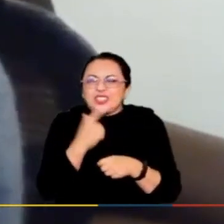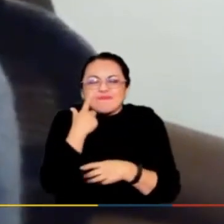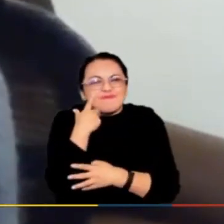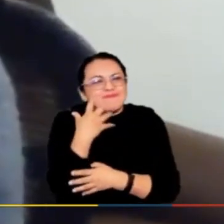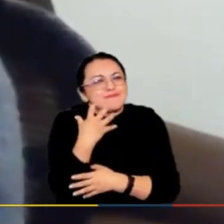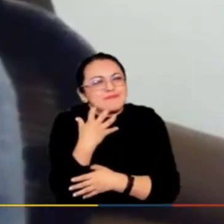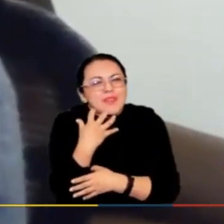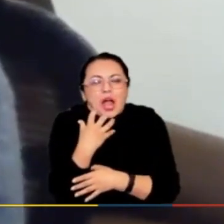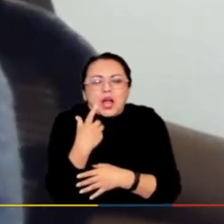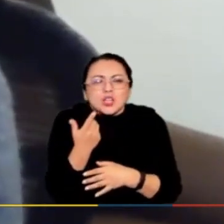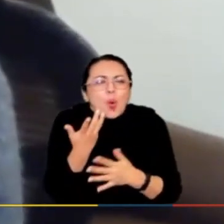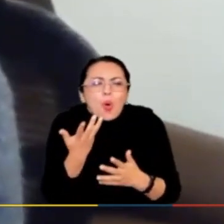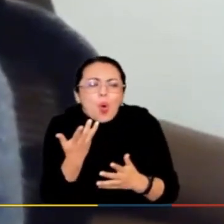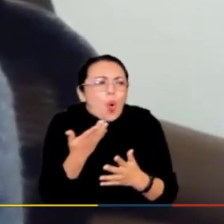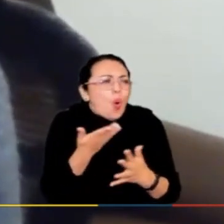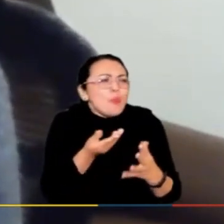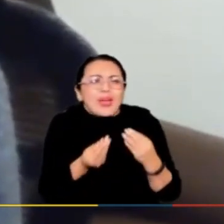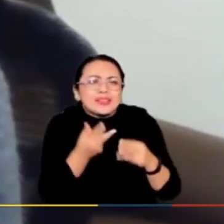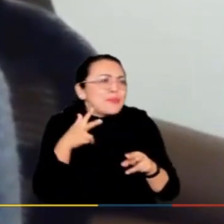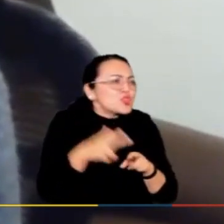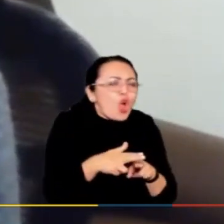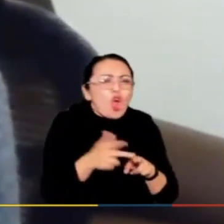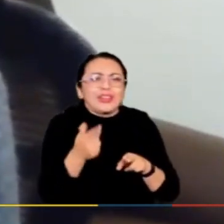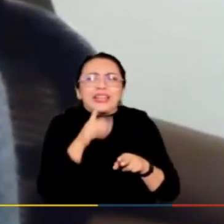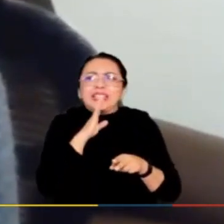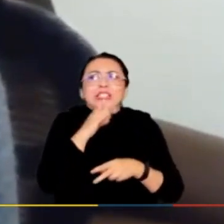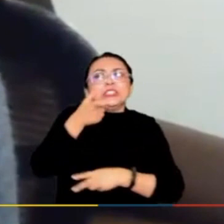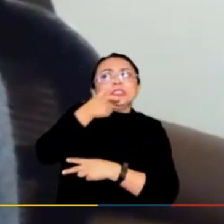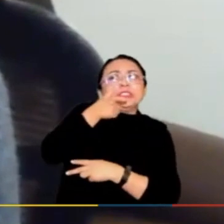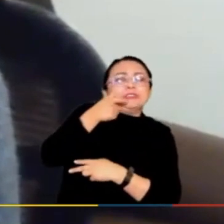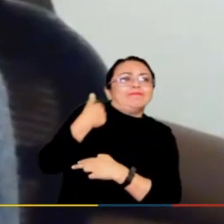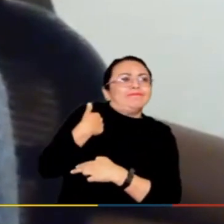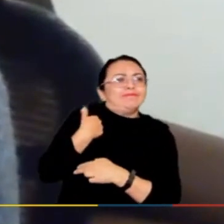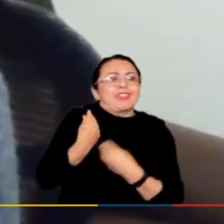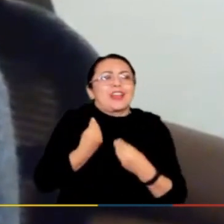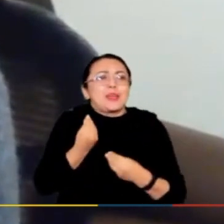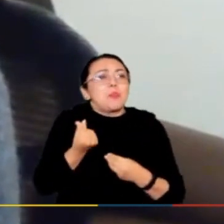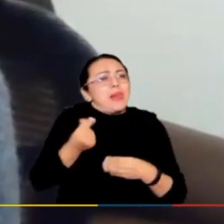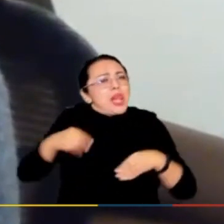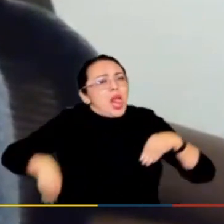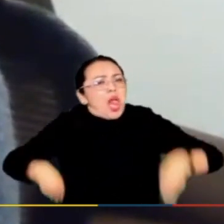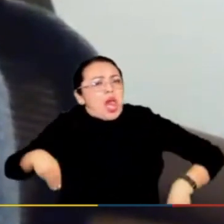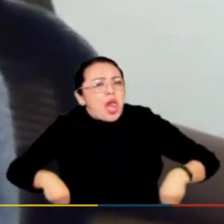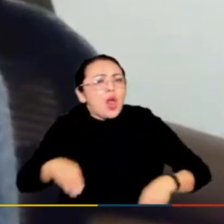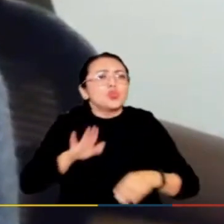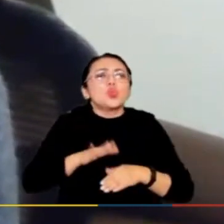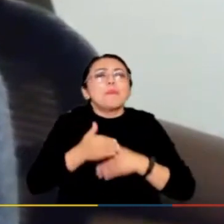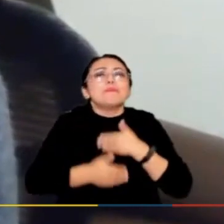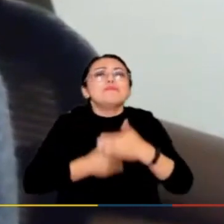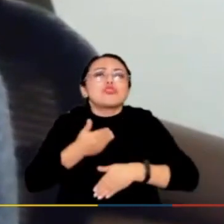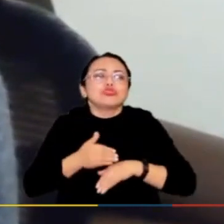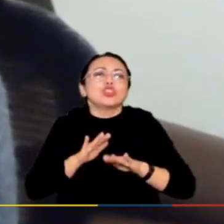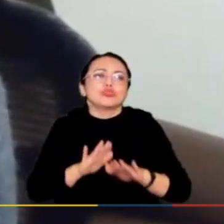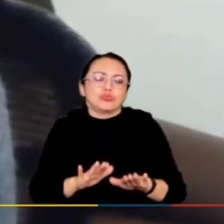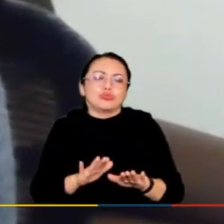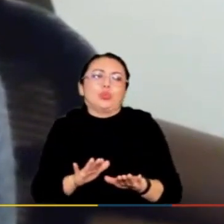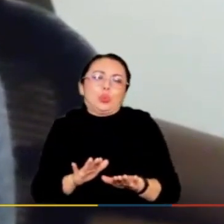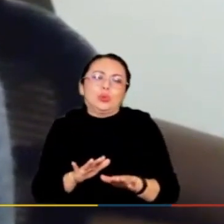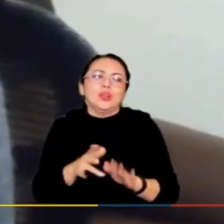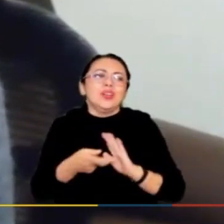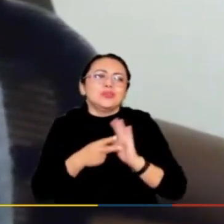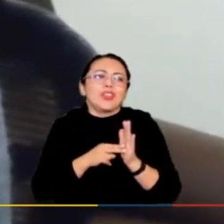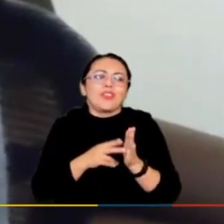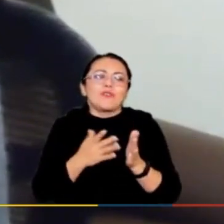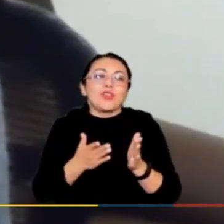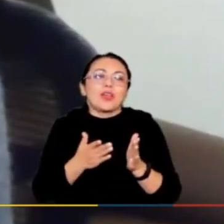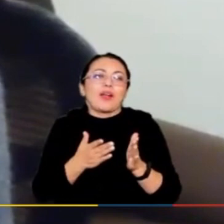extracontractuales que afectan su desempeño contractual y que definitivamente dentro de este proceso pues da lugar a que se